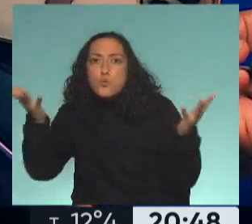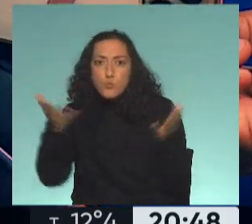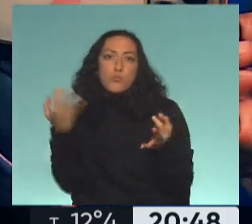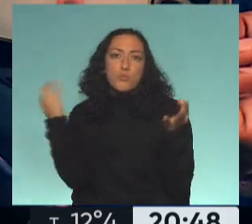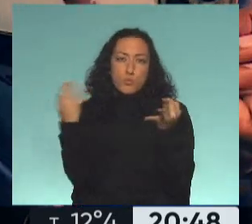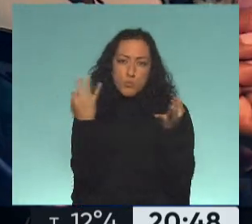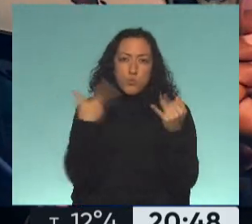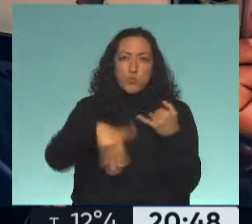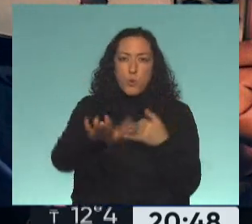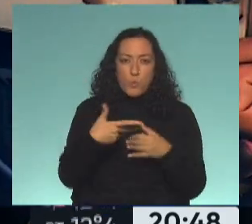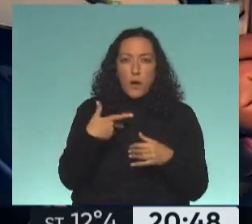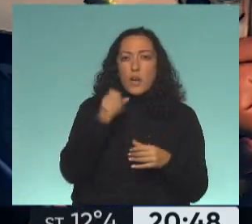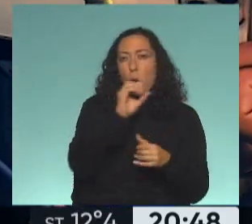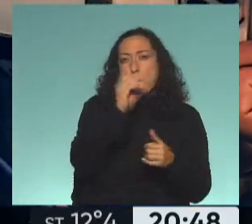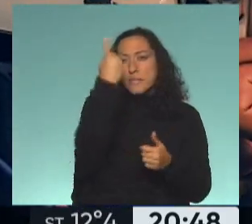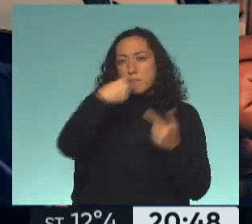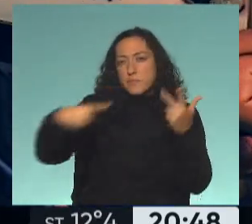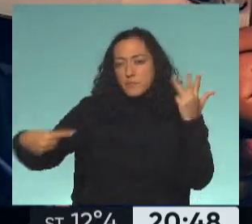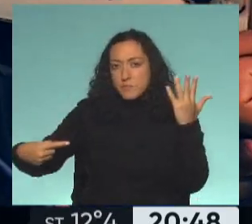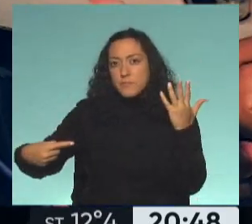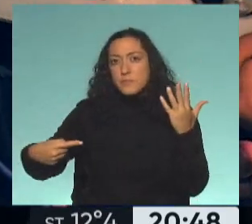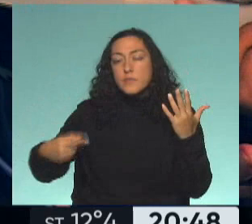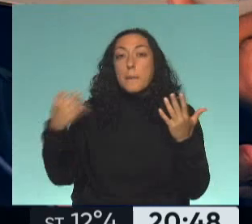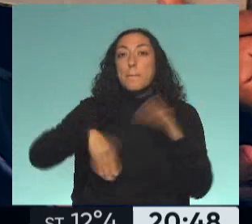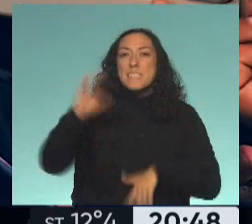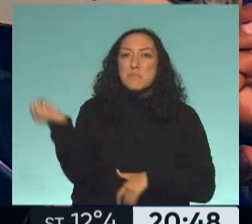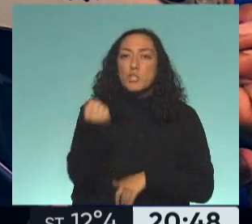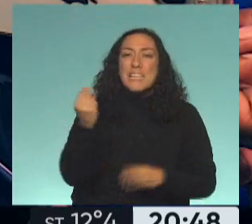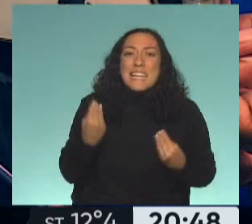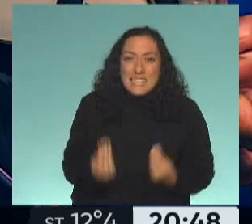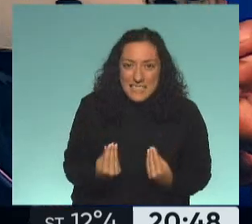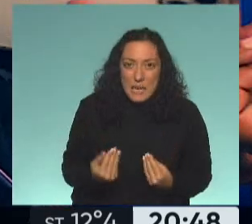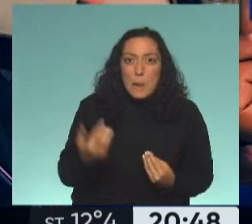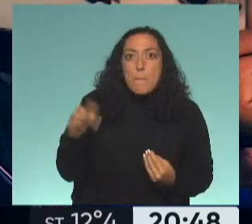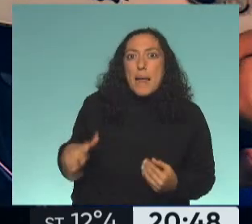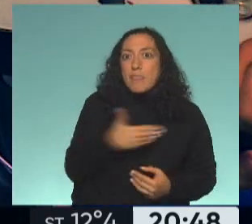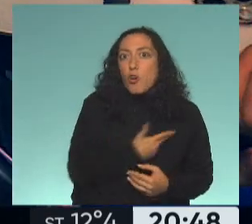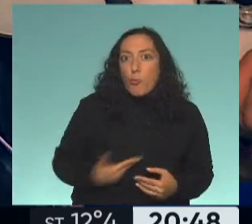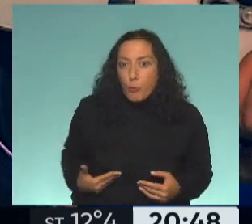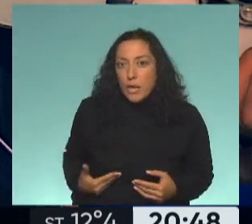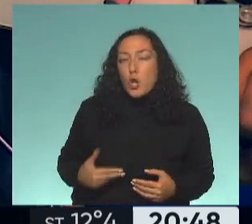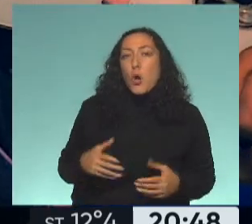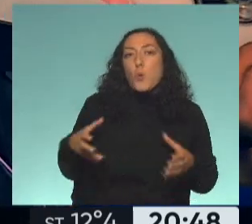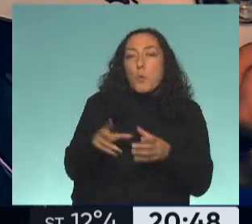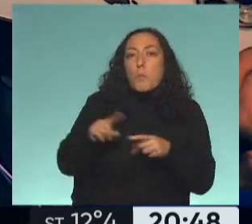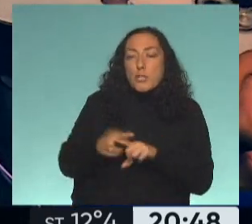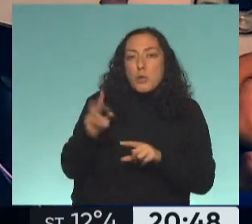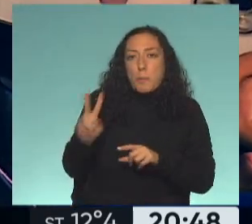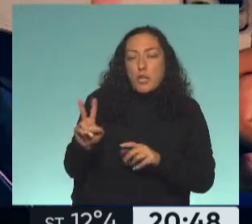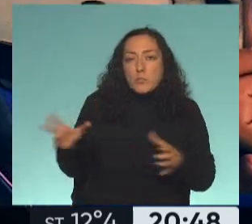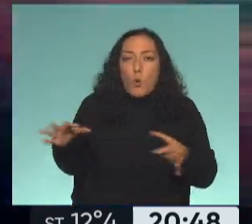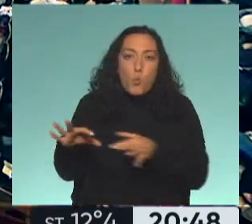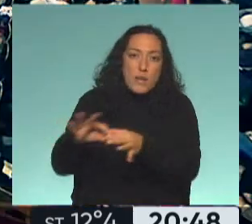seguramente muchos nombres. Lo importante es que al programa económico, a la unidad del peronismo, a las